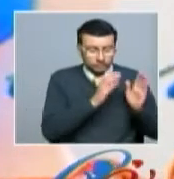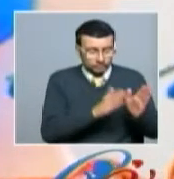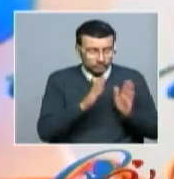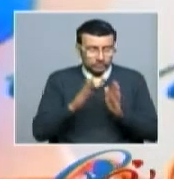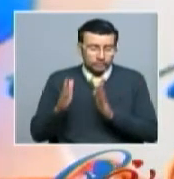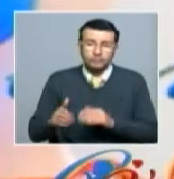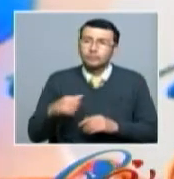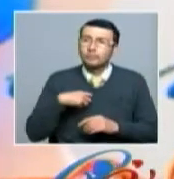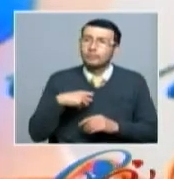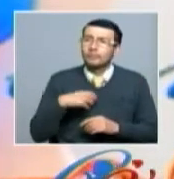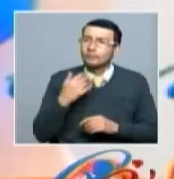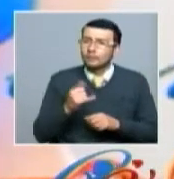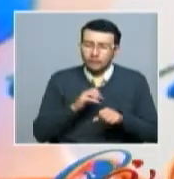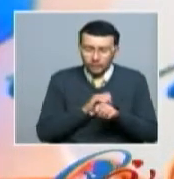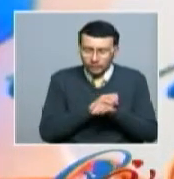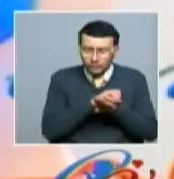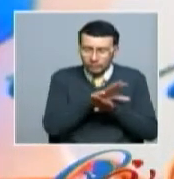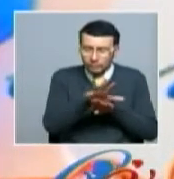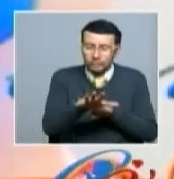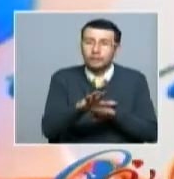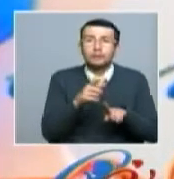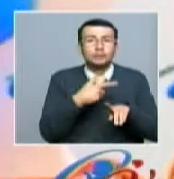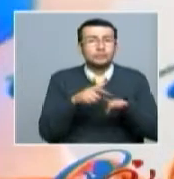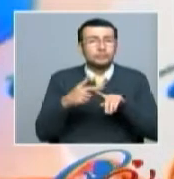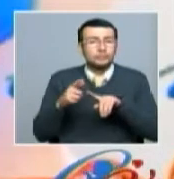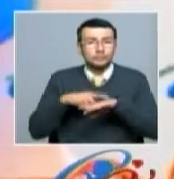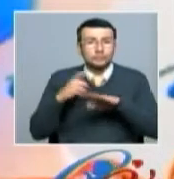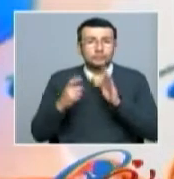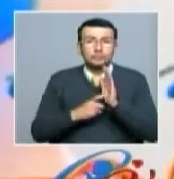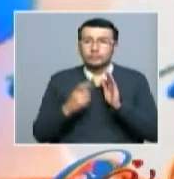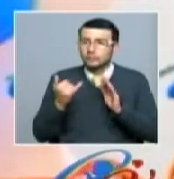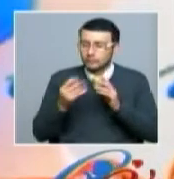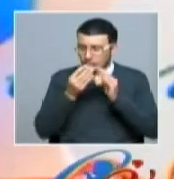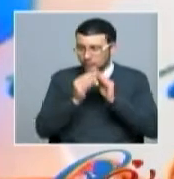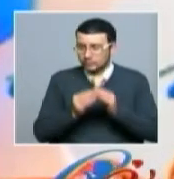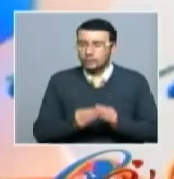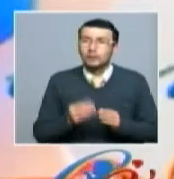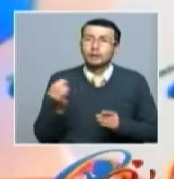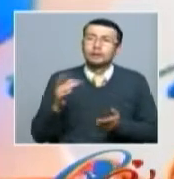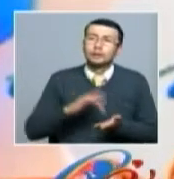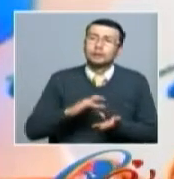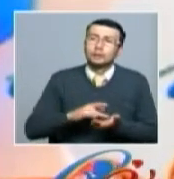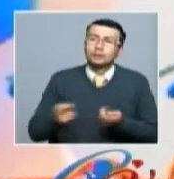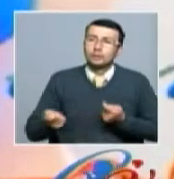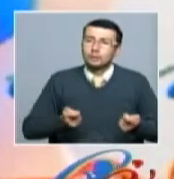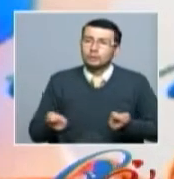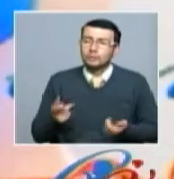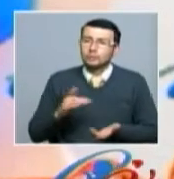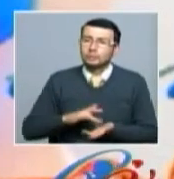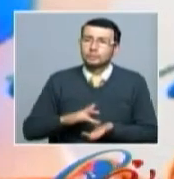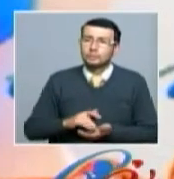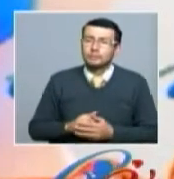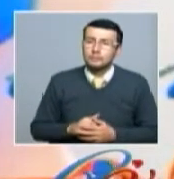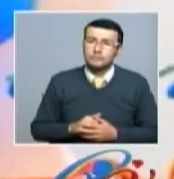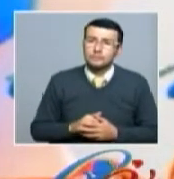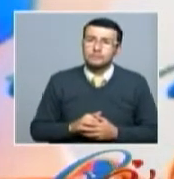El plejo braquial se forma, en la otra imagen en que está la conformación, la formación del plejo braquial, la habíamos visto, la acaban de